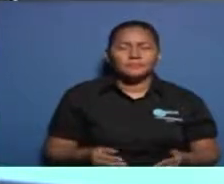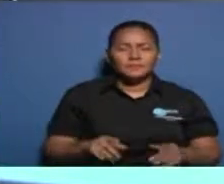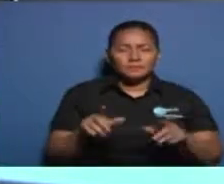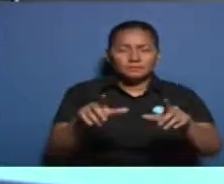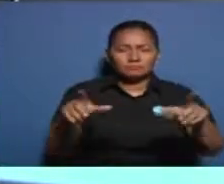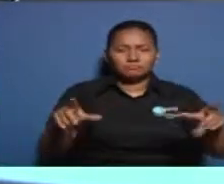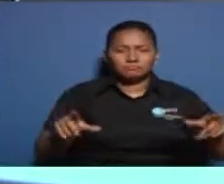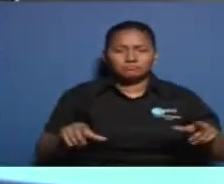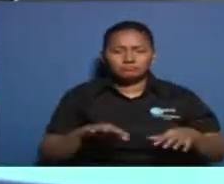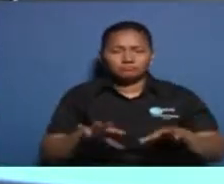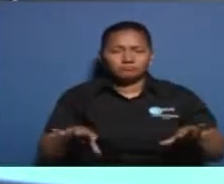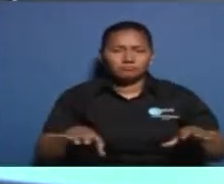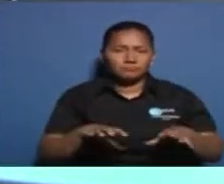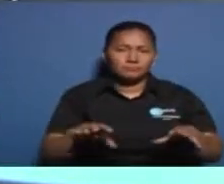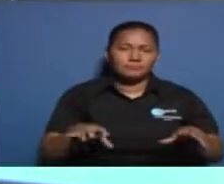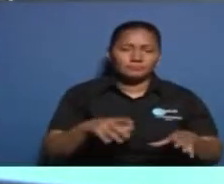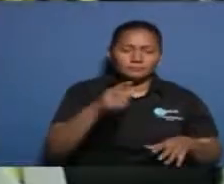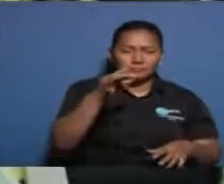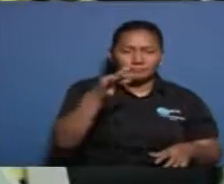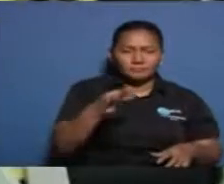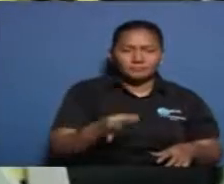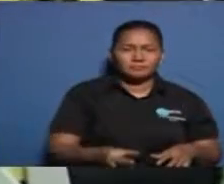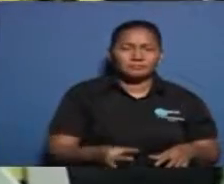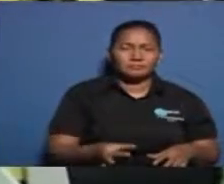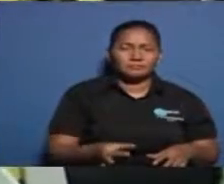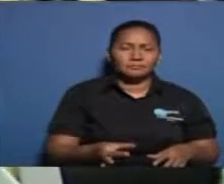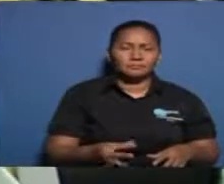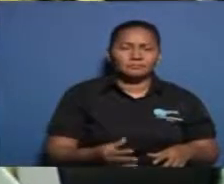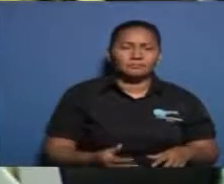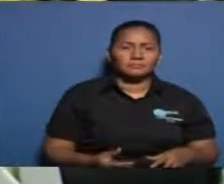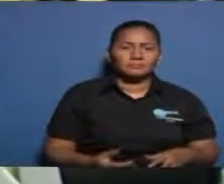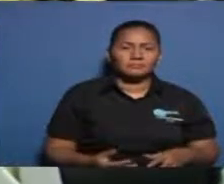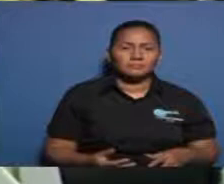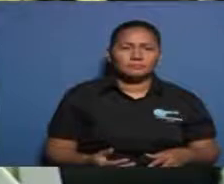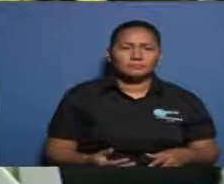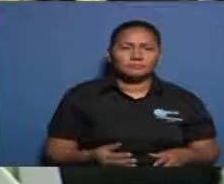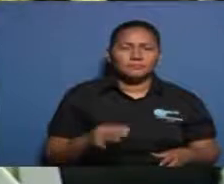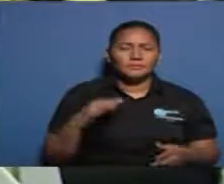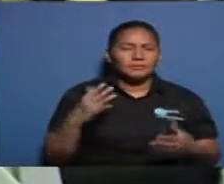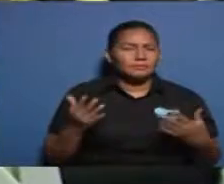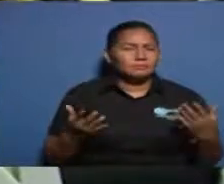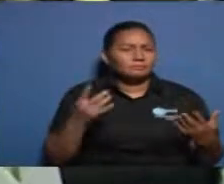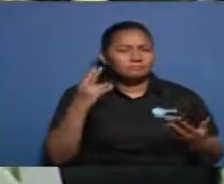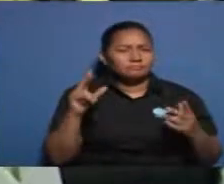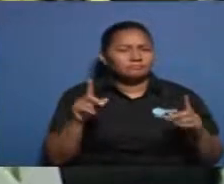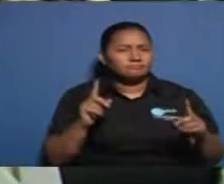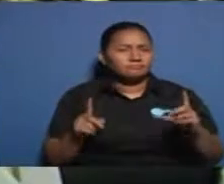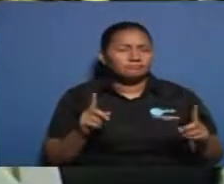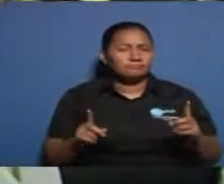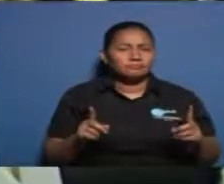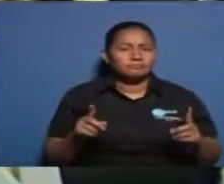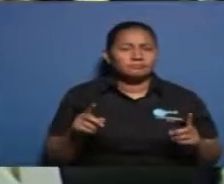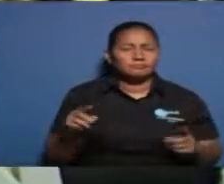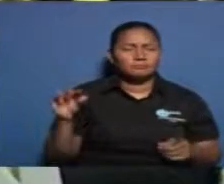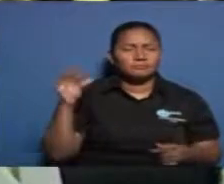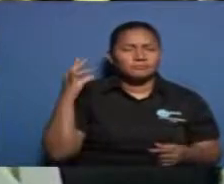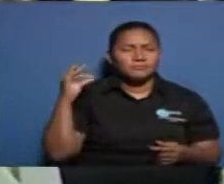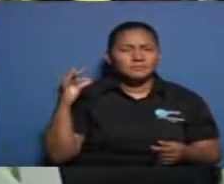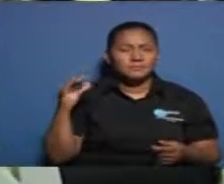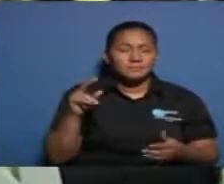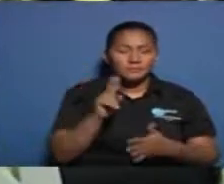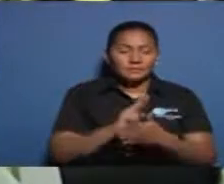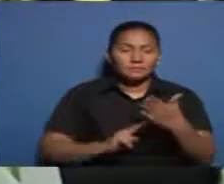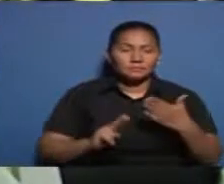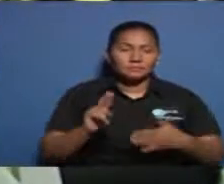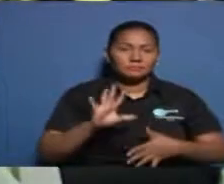de toma de decisión que nos dejó una pregunta en redes y es el papel de las universidades y la casa de estudios sobre qué se hace contra la